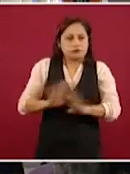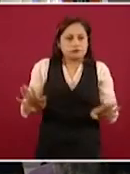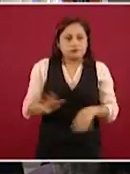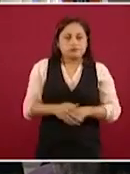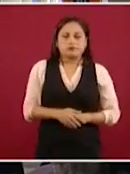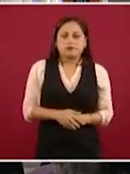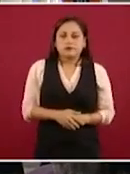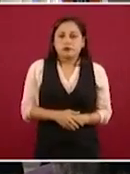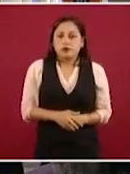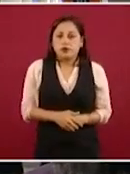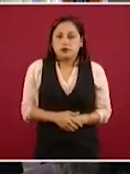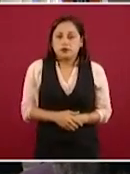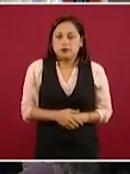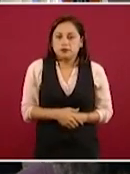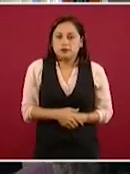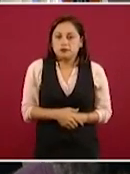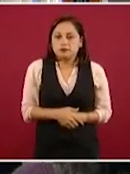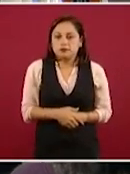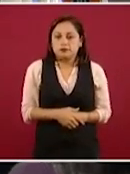favor.